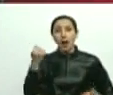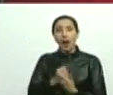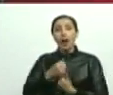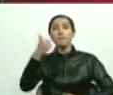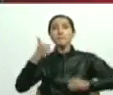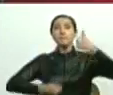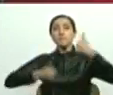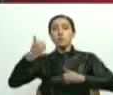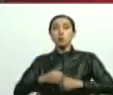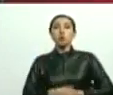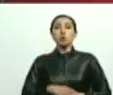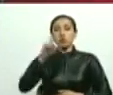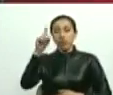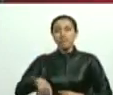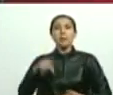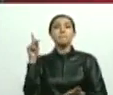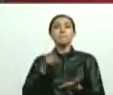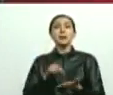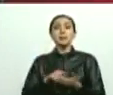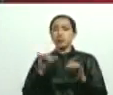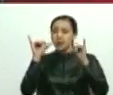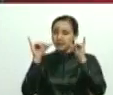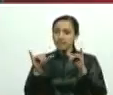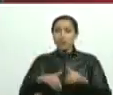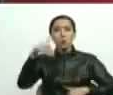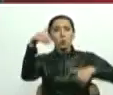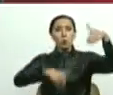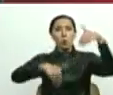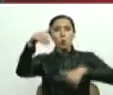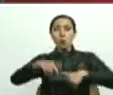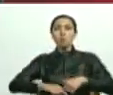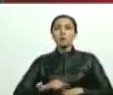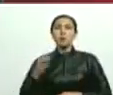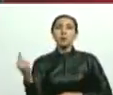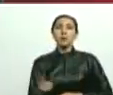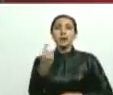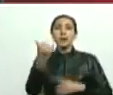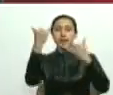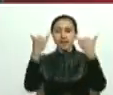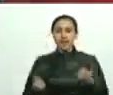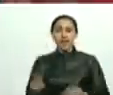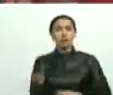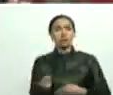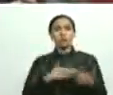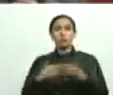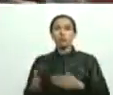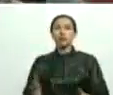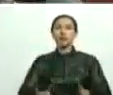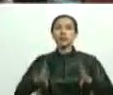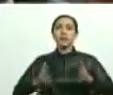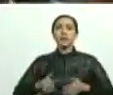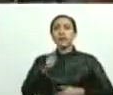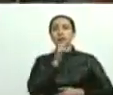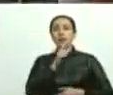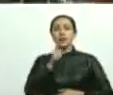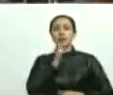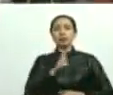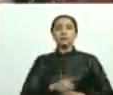van a participar en esas elecciones primarias desde ya. Gane quien gane, gane quien